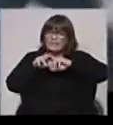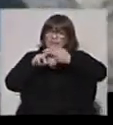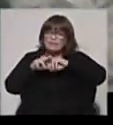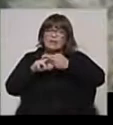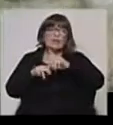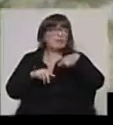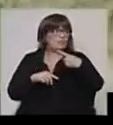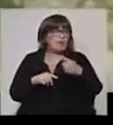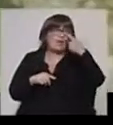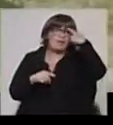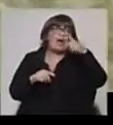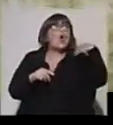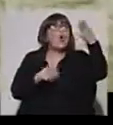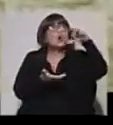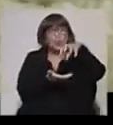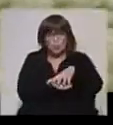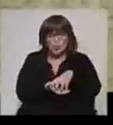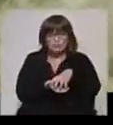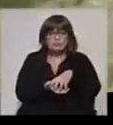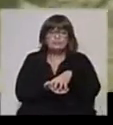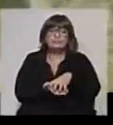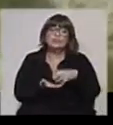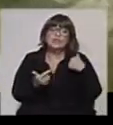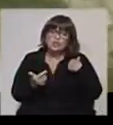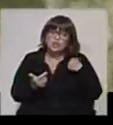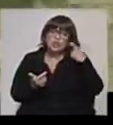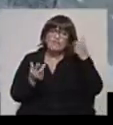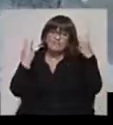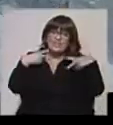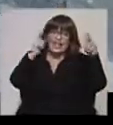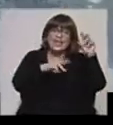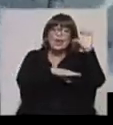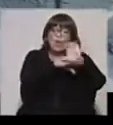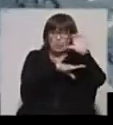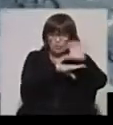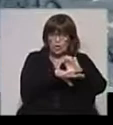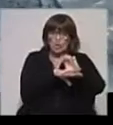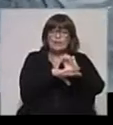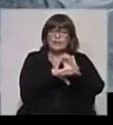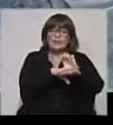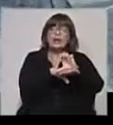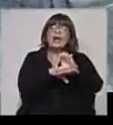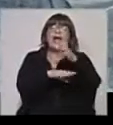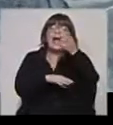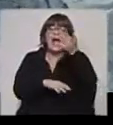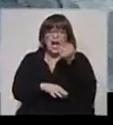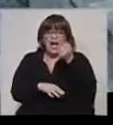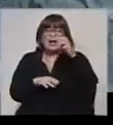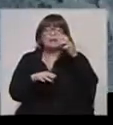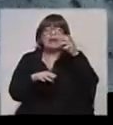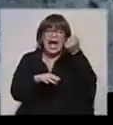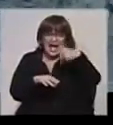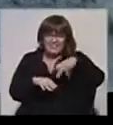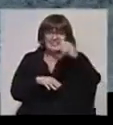momento que dijimos, vamos a salir. Entonces, me hice un viaje a Ecuador, al Himalaya, a los